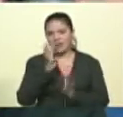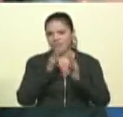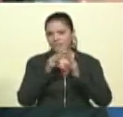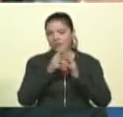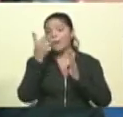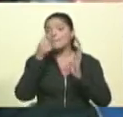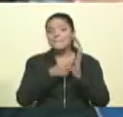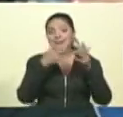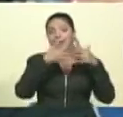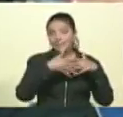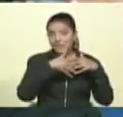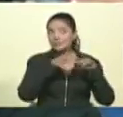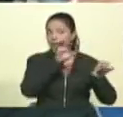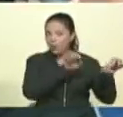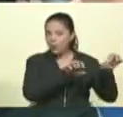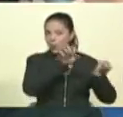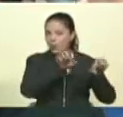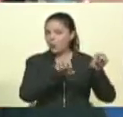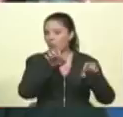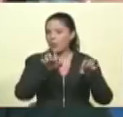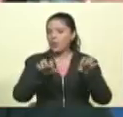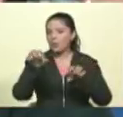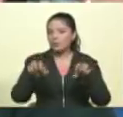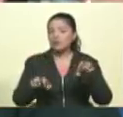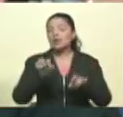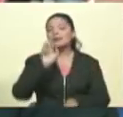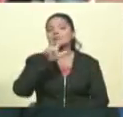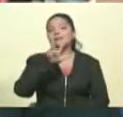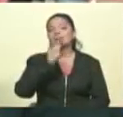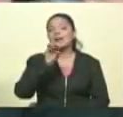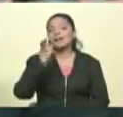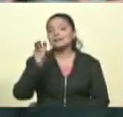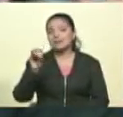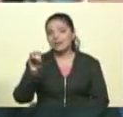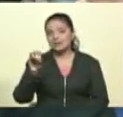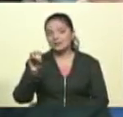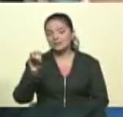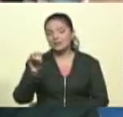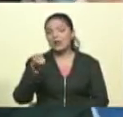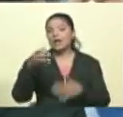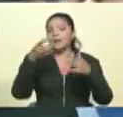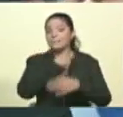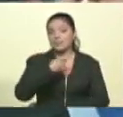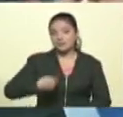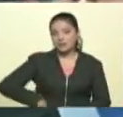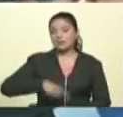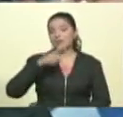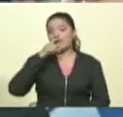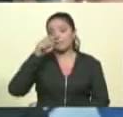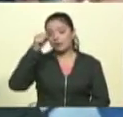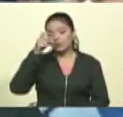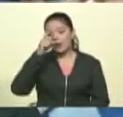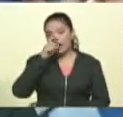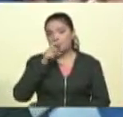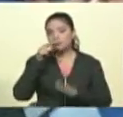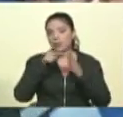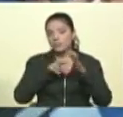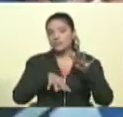1000 empresas que estamos evaluando, de las cuales 300, cuando se el presidente de la República en el año 2014